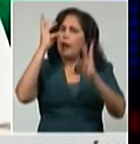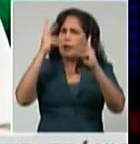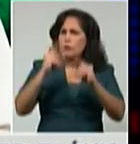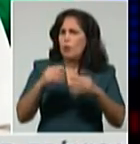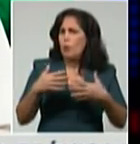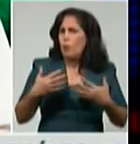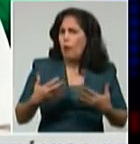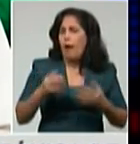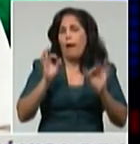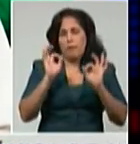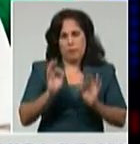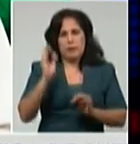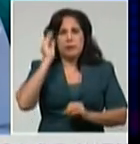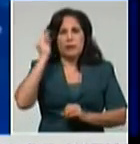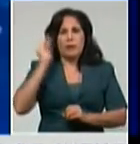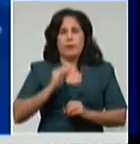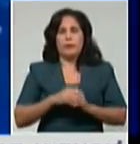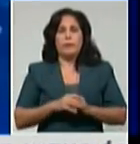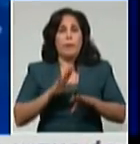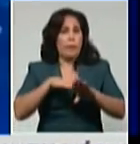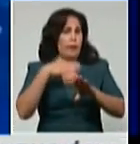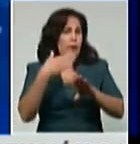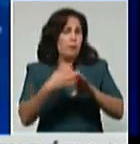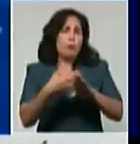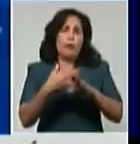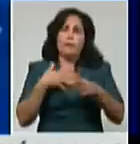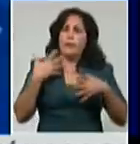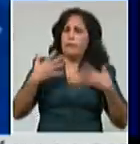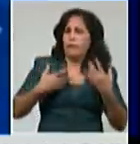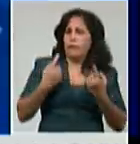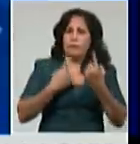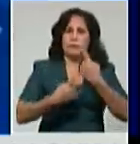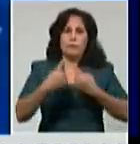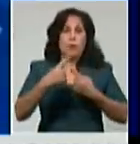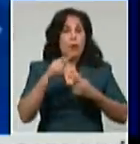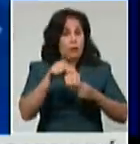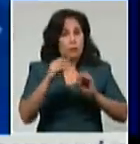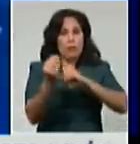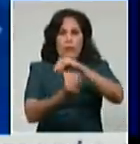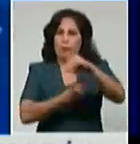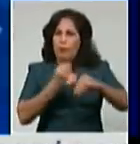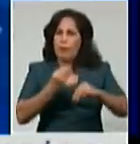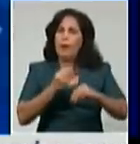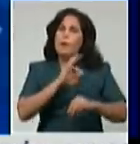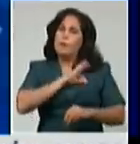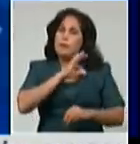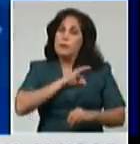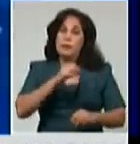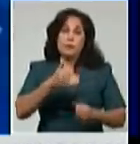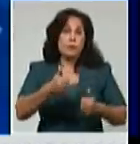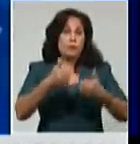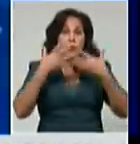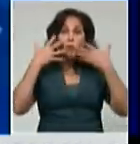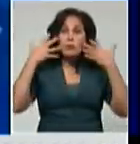contagiada de la enfermedad. Son las cosas que han cambiado y que me alegro lo